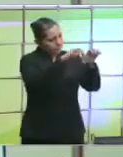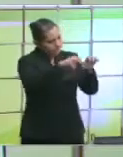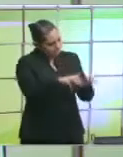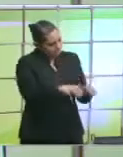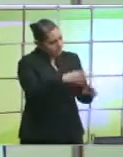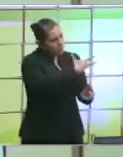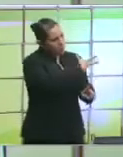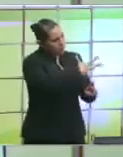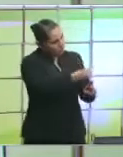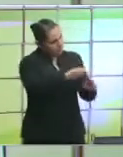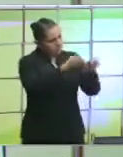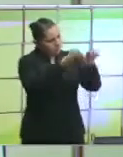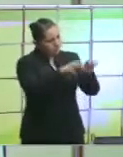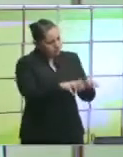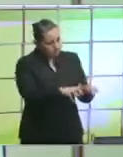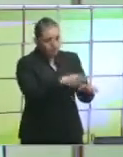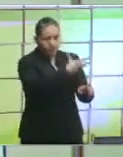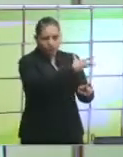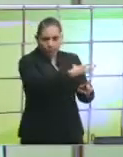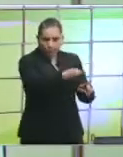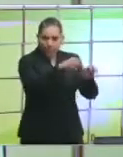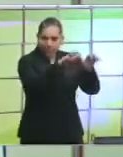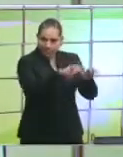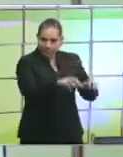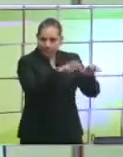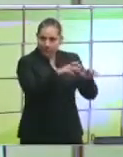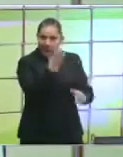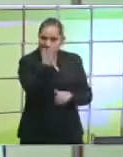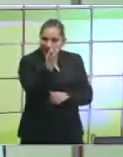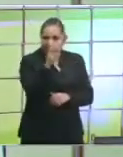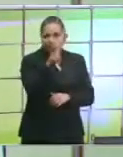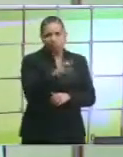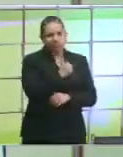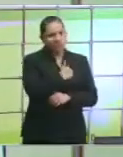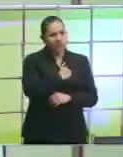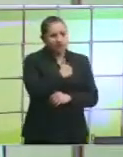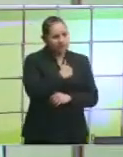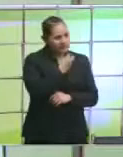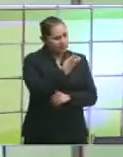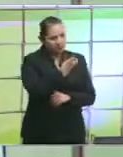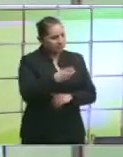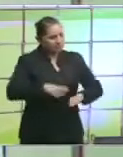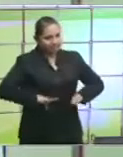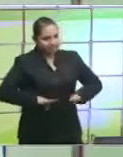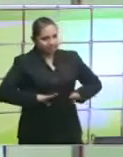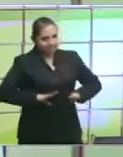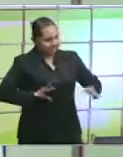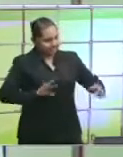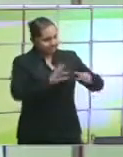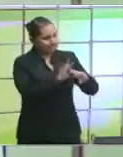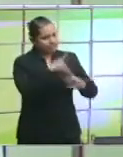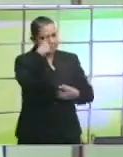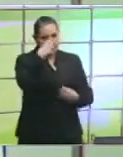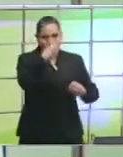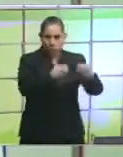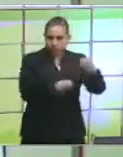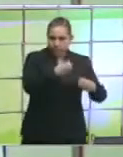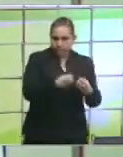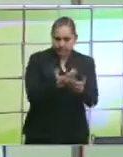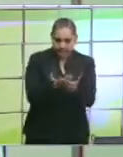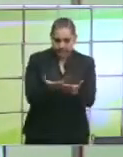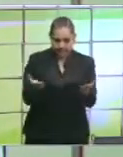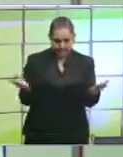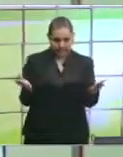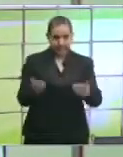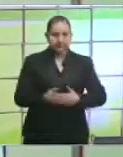lastima mucho este concepto importante de la justicia abierta el resto de los elementos